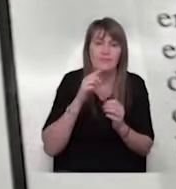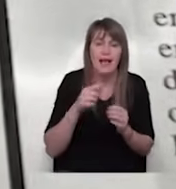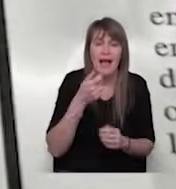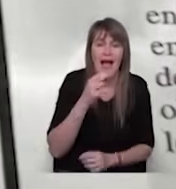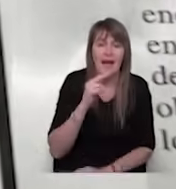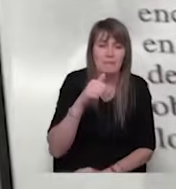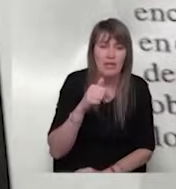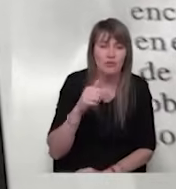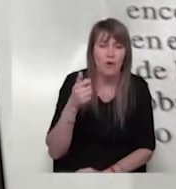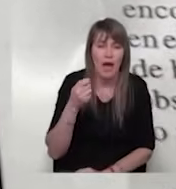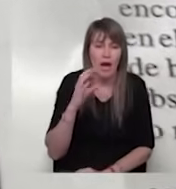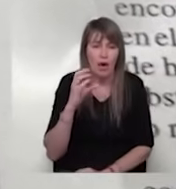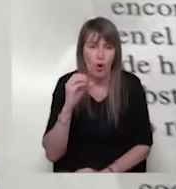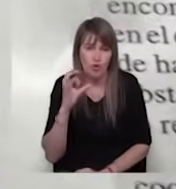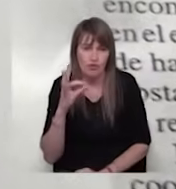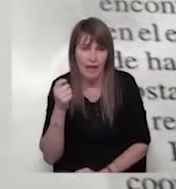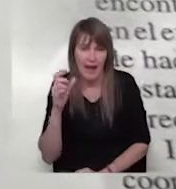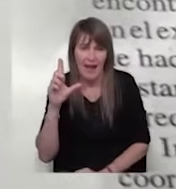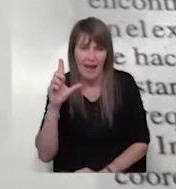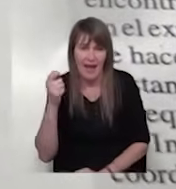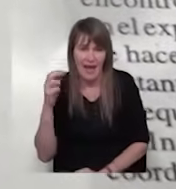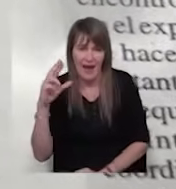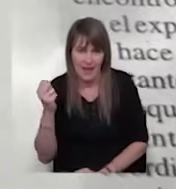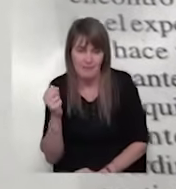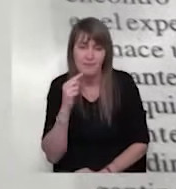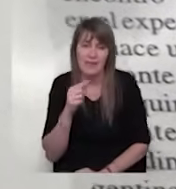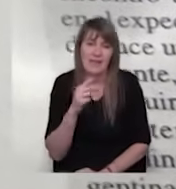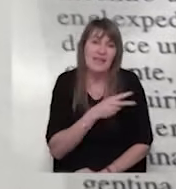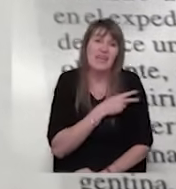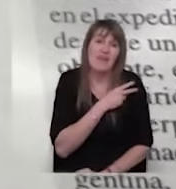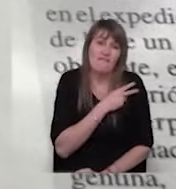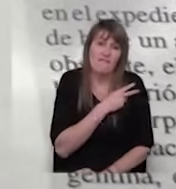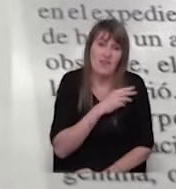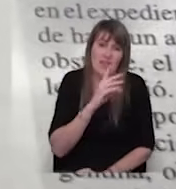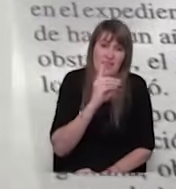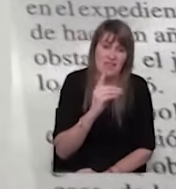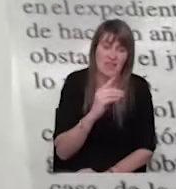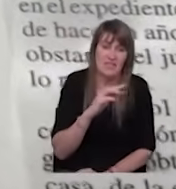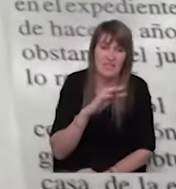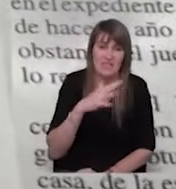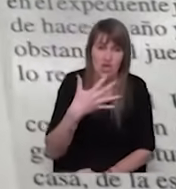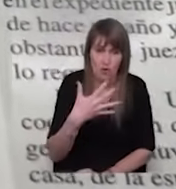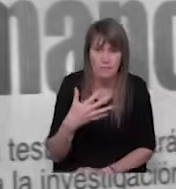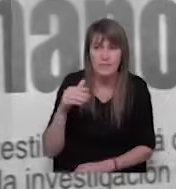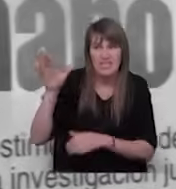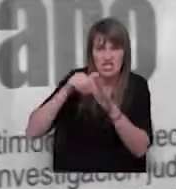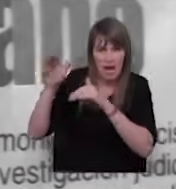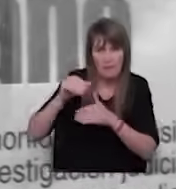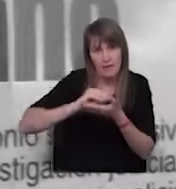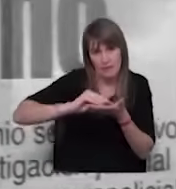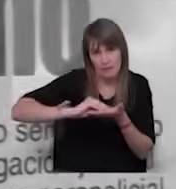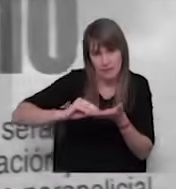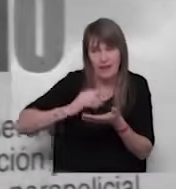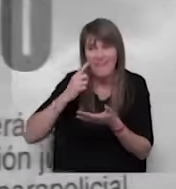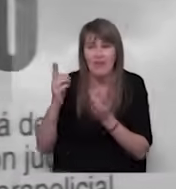Acosta y Lara, el comisario Campos Hermida, jefe del D5, fue llamado al despacho de este y ayer recibió instrucciones de tomar contacto con la Embajada